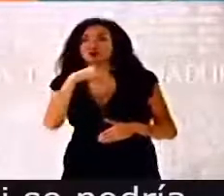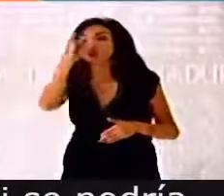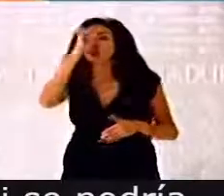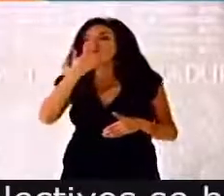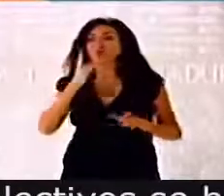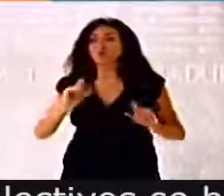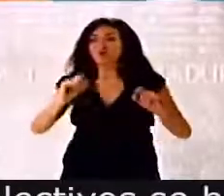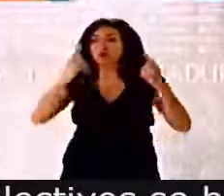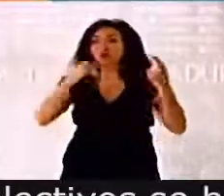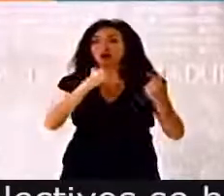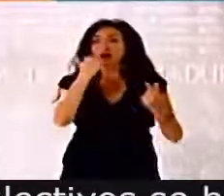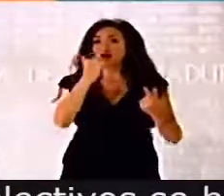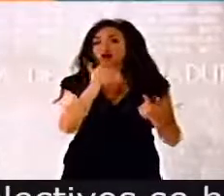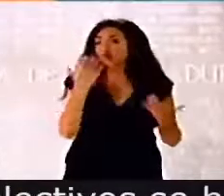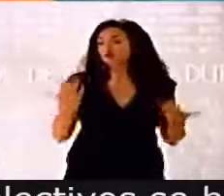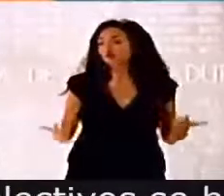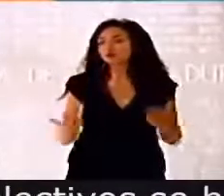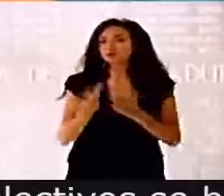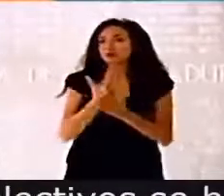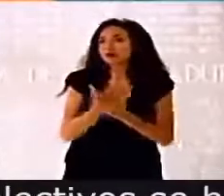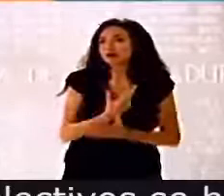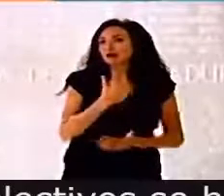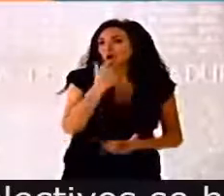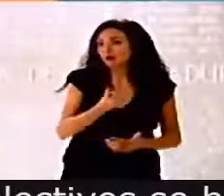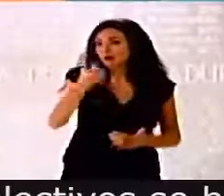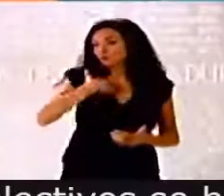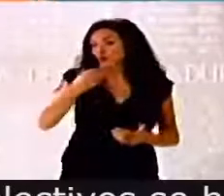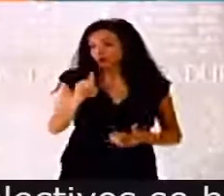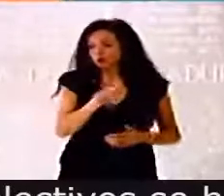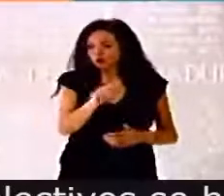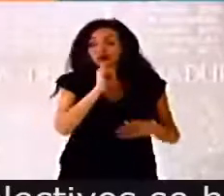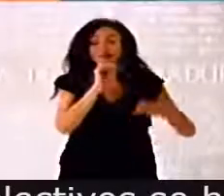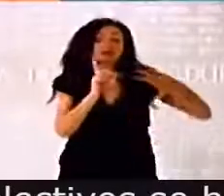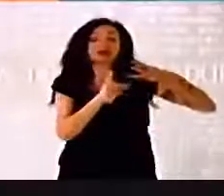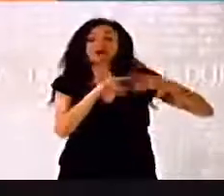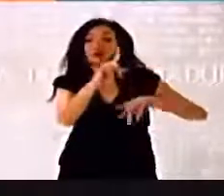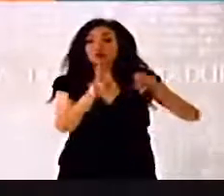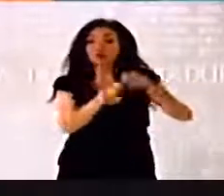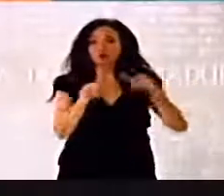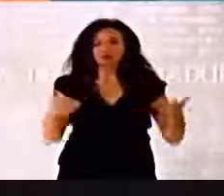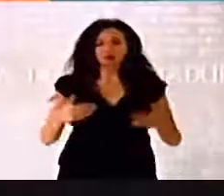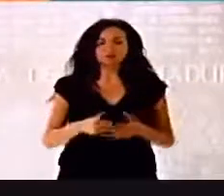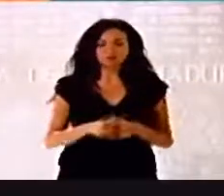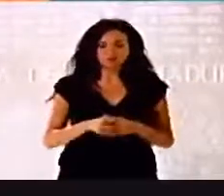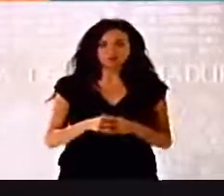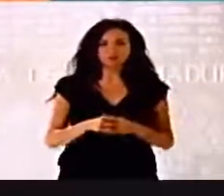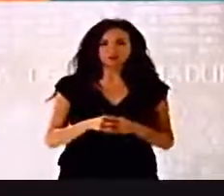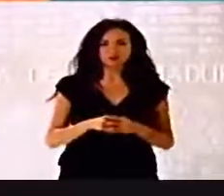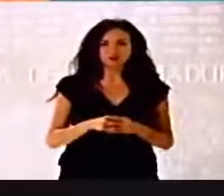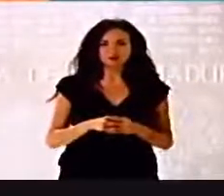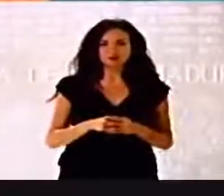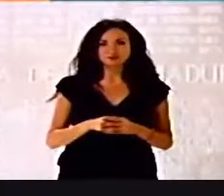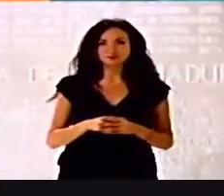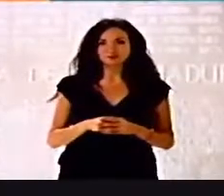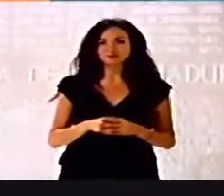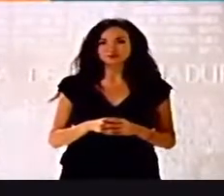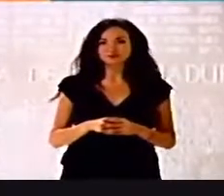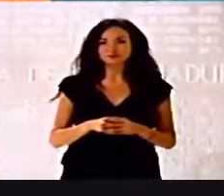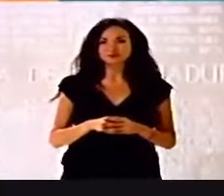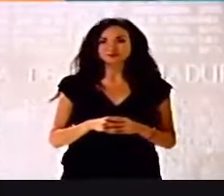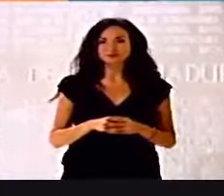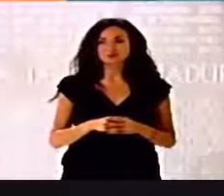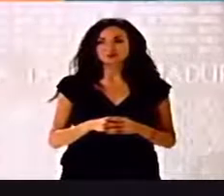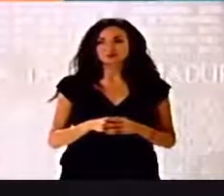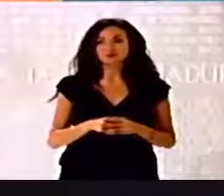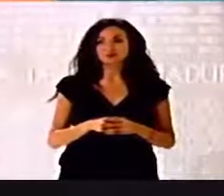concretar, avanzarles algo más. Y ya la tercera pregunta que tengo aquí es también sobre, parece que